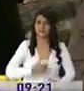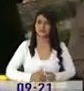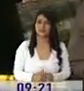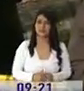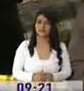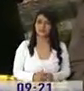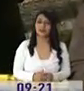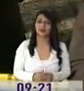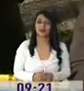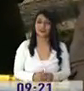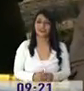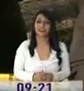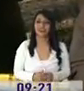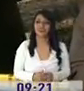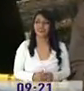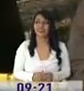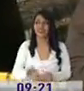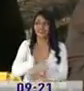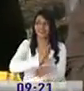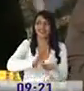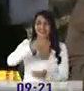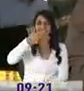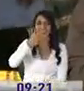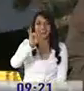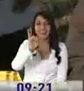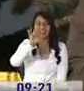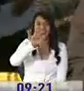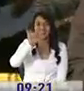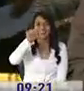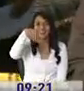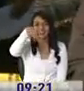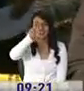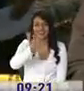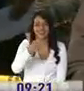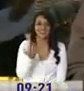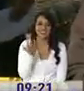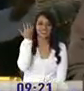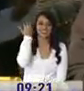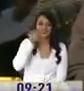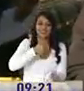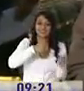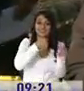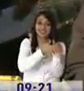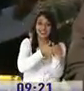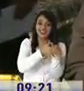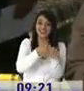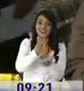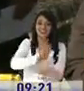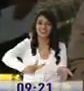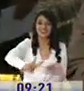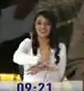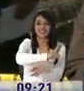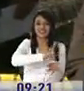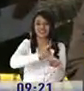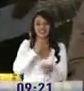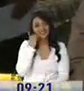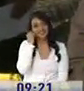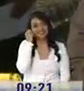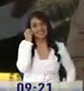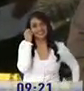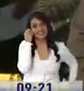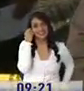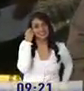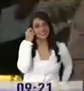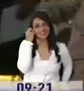encontramos en el barrio chiriyacu antiguo esto es a pocos metros de la villa Flora Lamentablemente tenemos